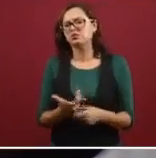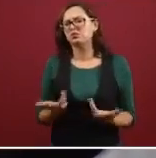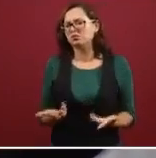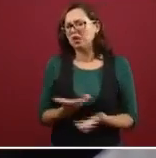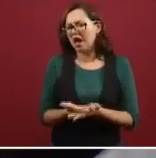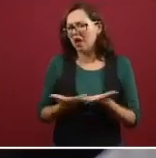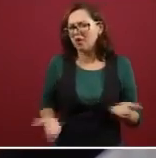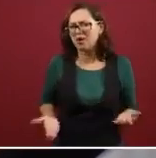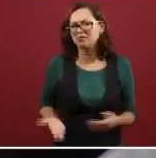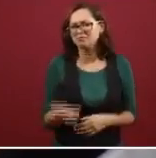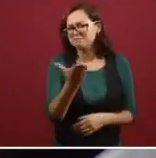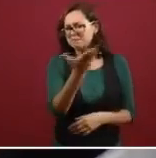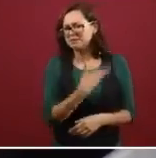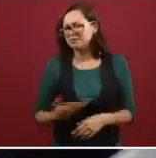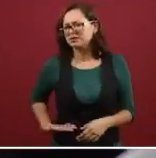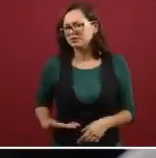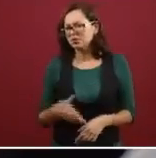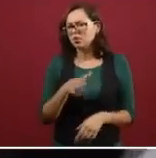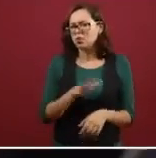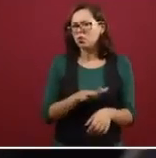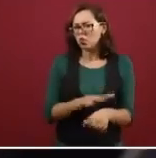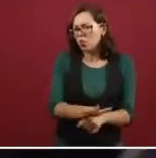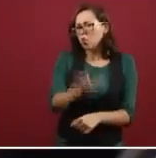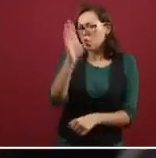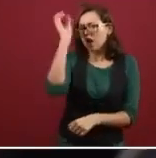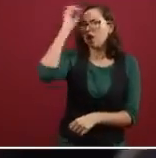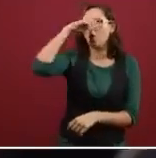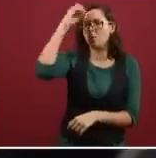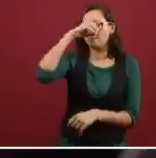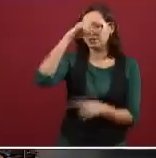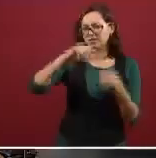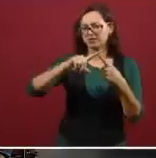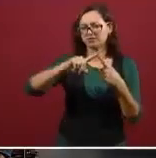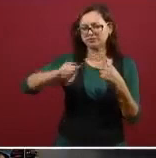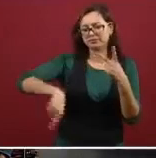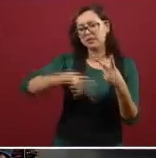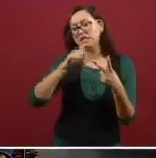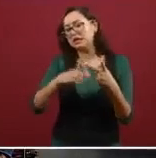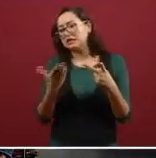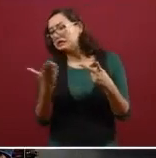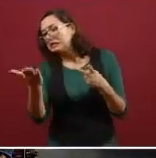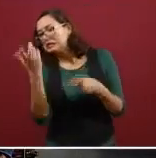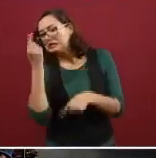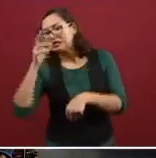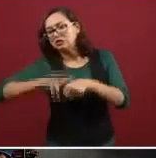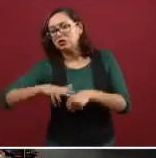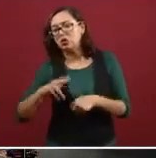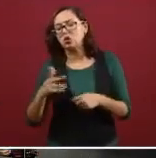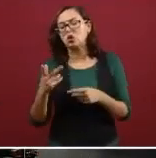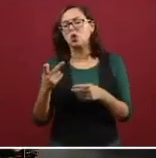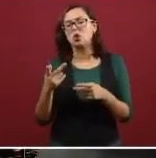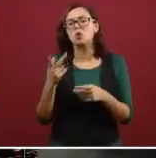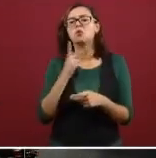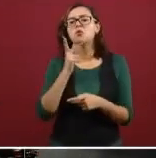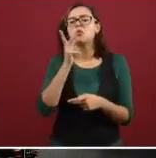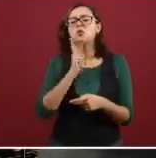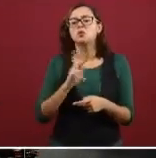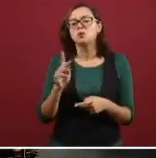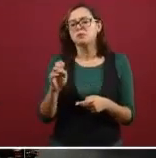tiene, señor presidente, de esto? Y para el director de Pemex, no me contestó lo de el plan de